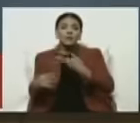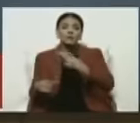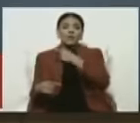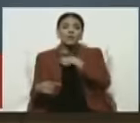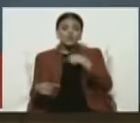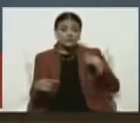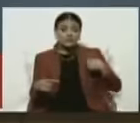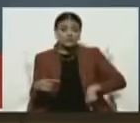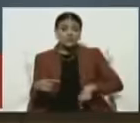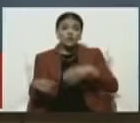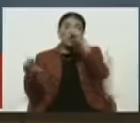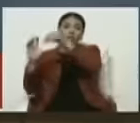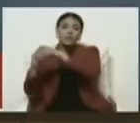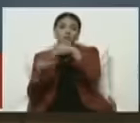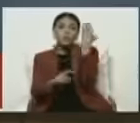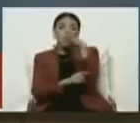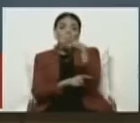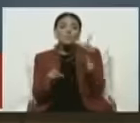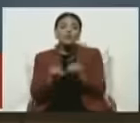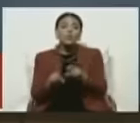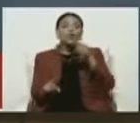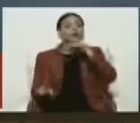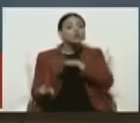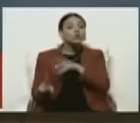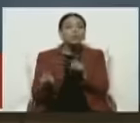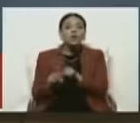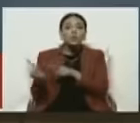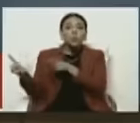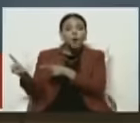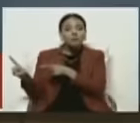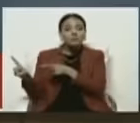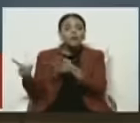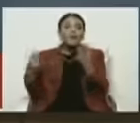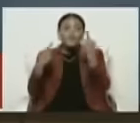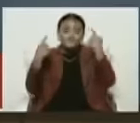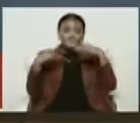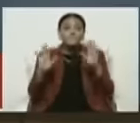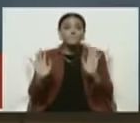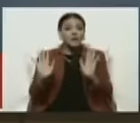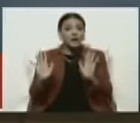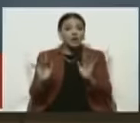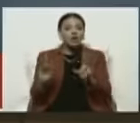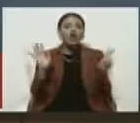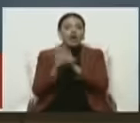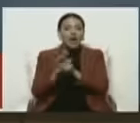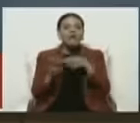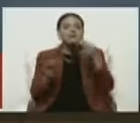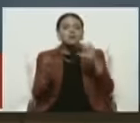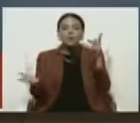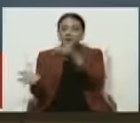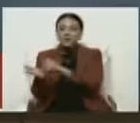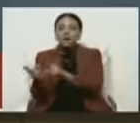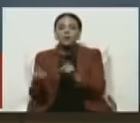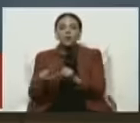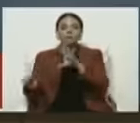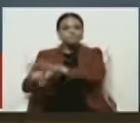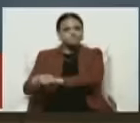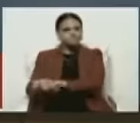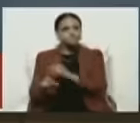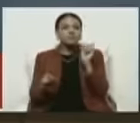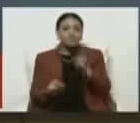historial oscuro, pero la mano de la ley siempre llega. Por lo